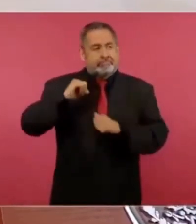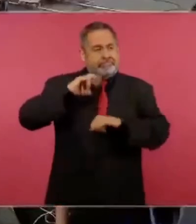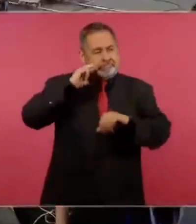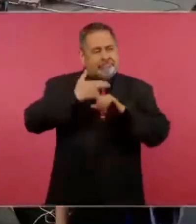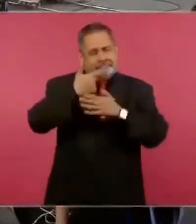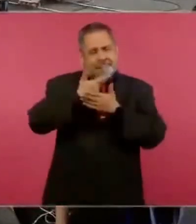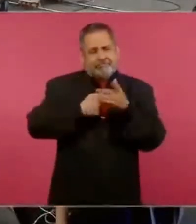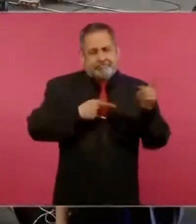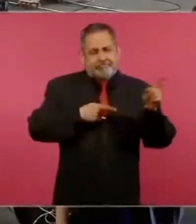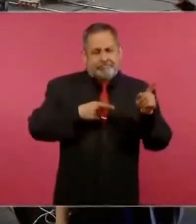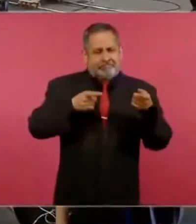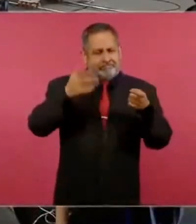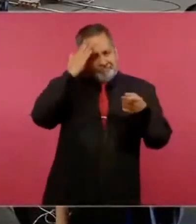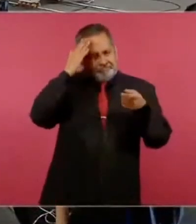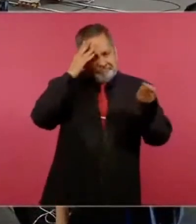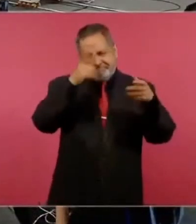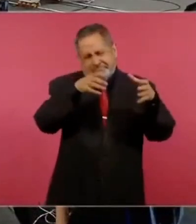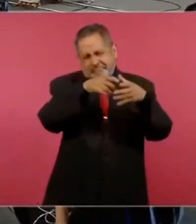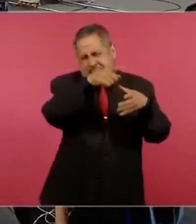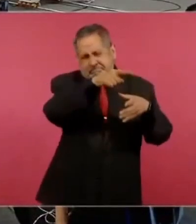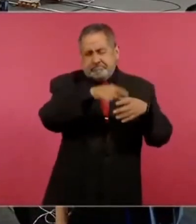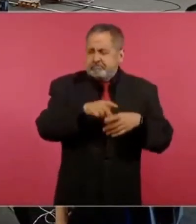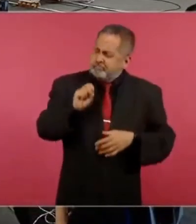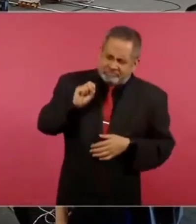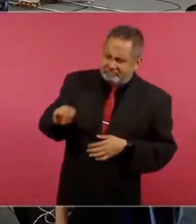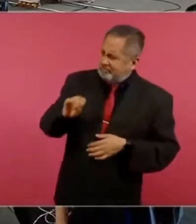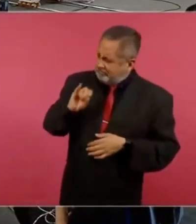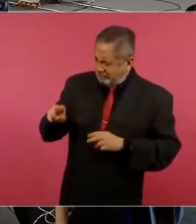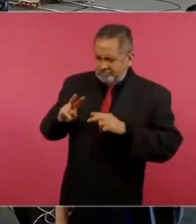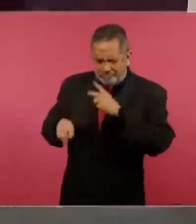gerente, conductor, uno de ellos.